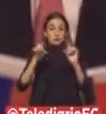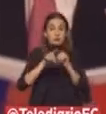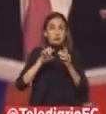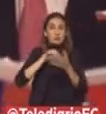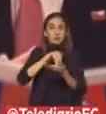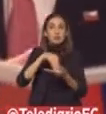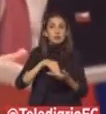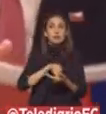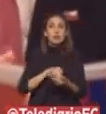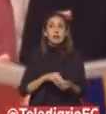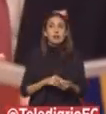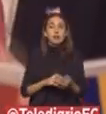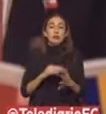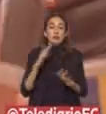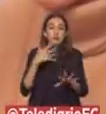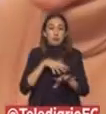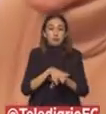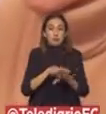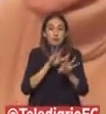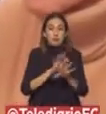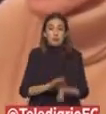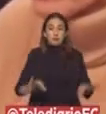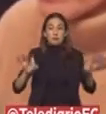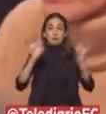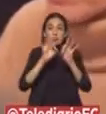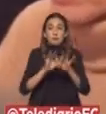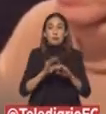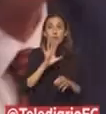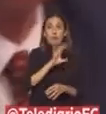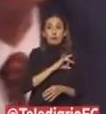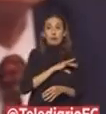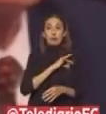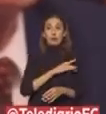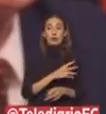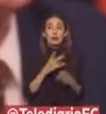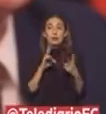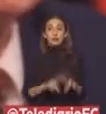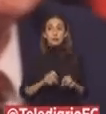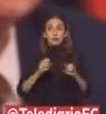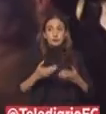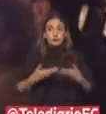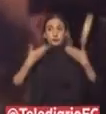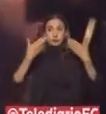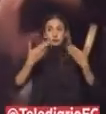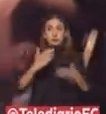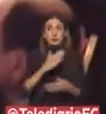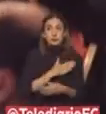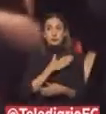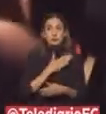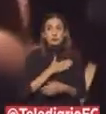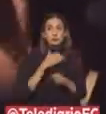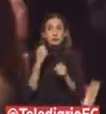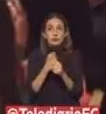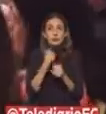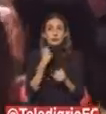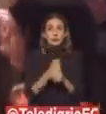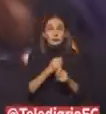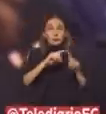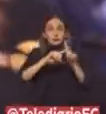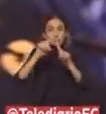miembro pleno es que la integración es fundamental afirma el mandatario chileno y que por ello confía en el trabajo que realizará prosur